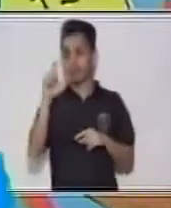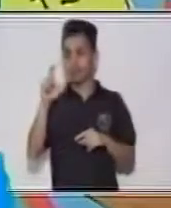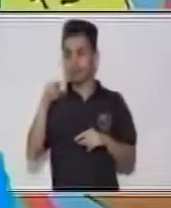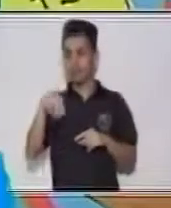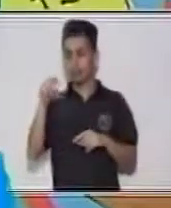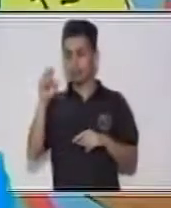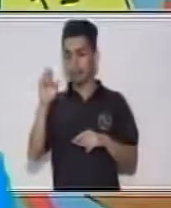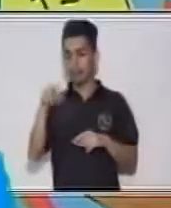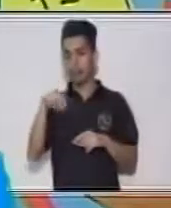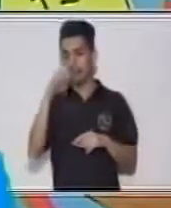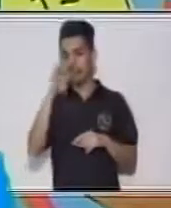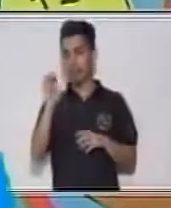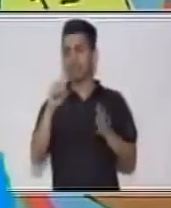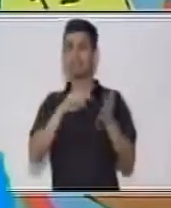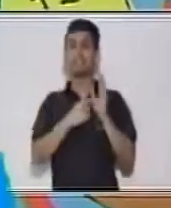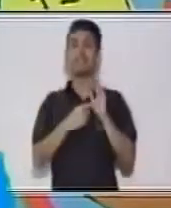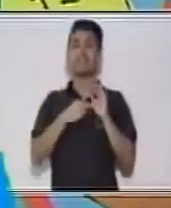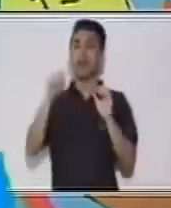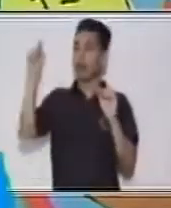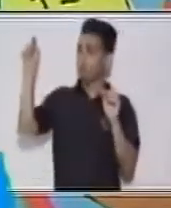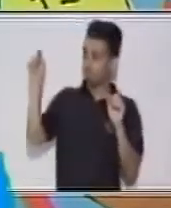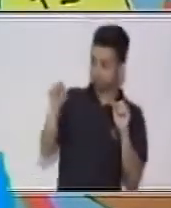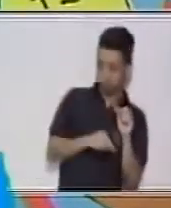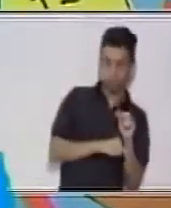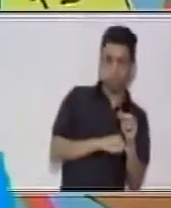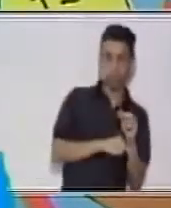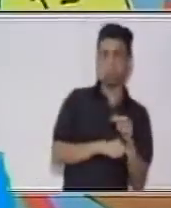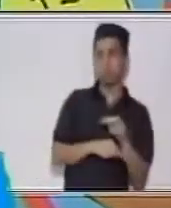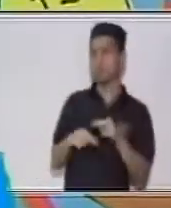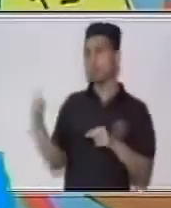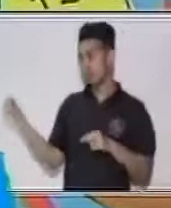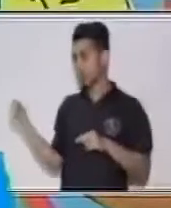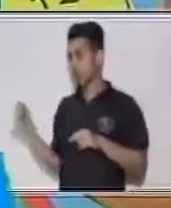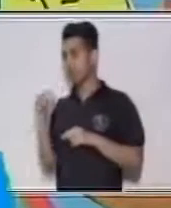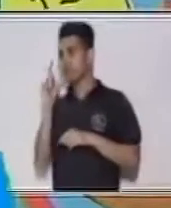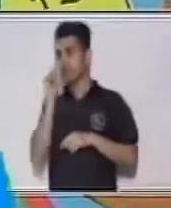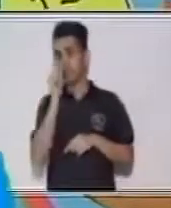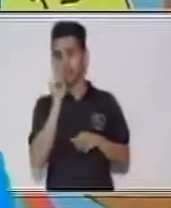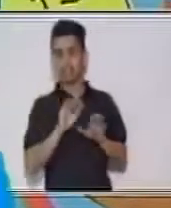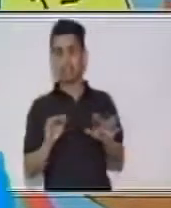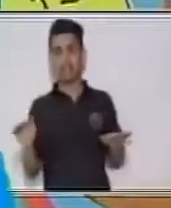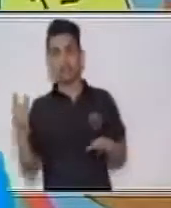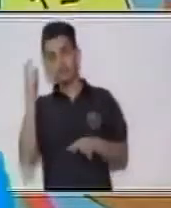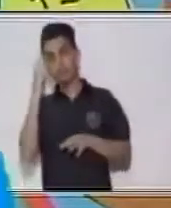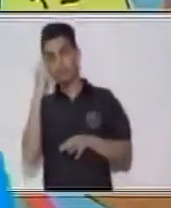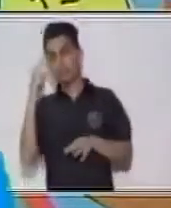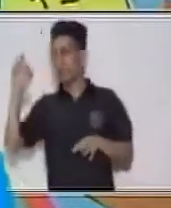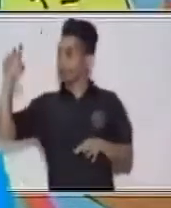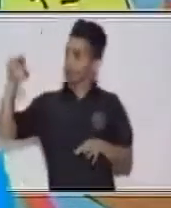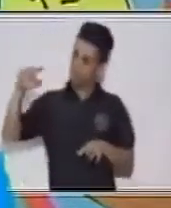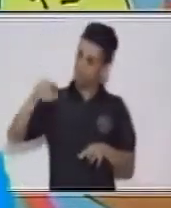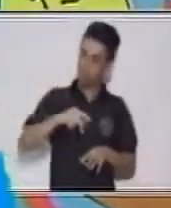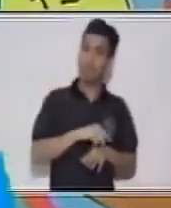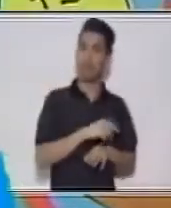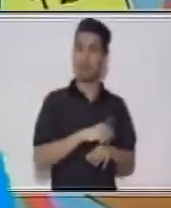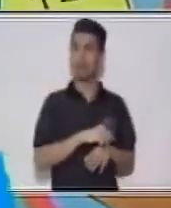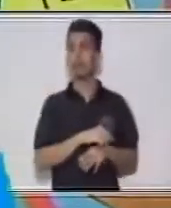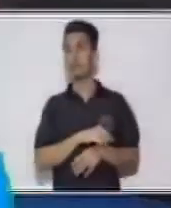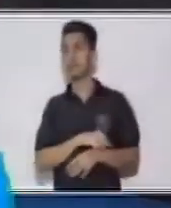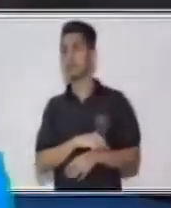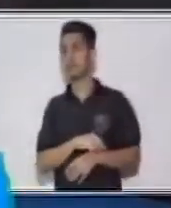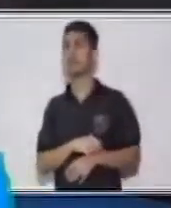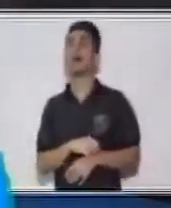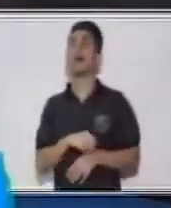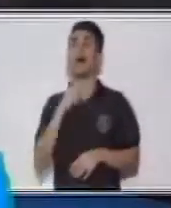quiere decir bajar acá está el niño pensando en bajar estas gradas entonces si es un patrón dice